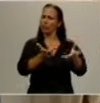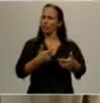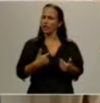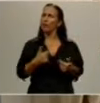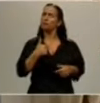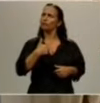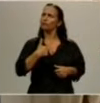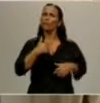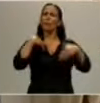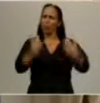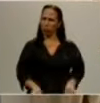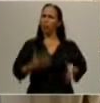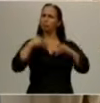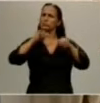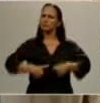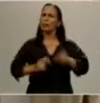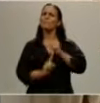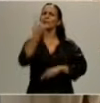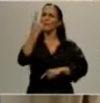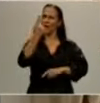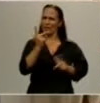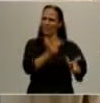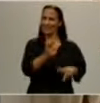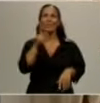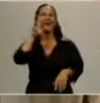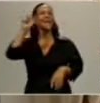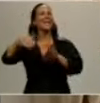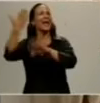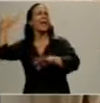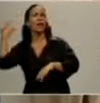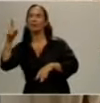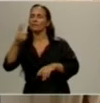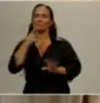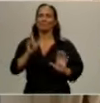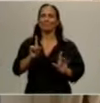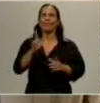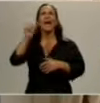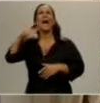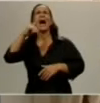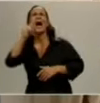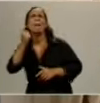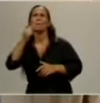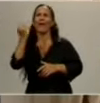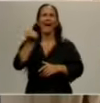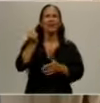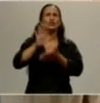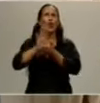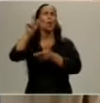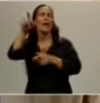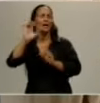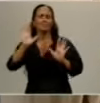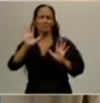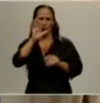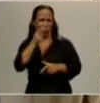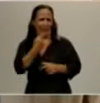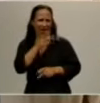manifiestan que están dispuestos por primera vez, porque Irán nunca admitía que el tema AMIA formara parte de ninguna agenda.